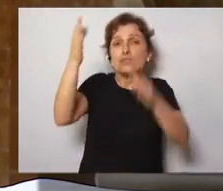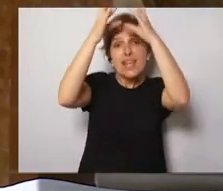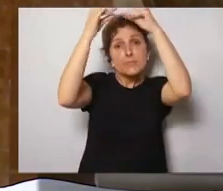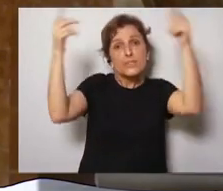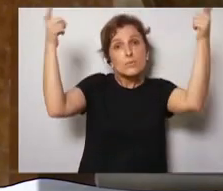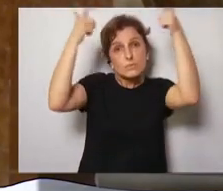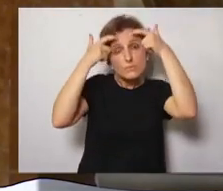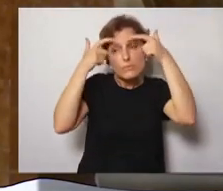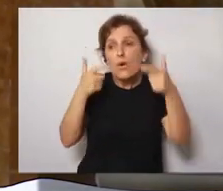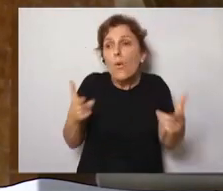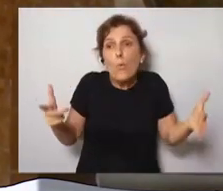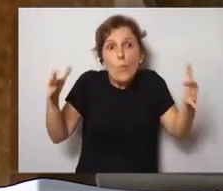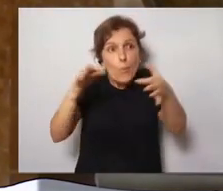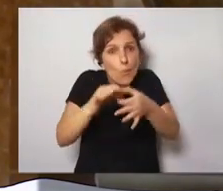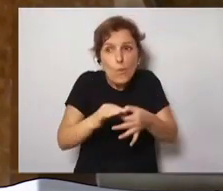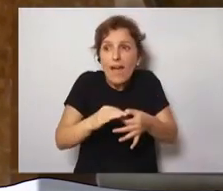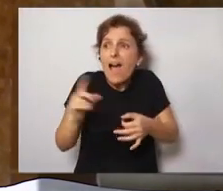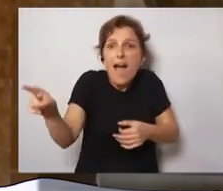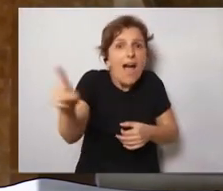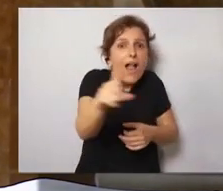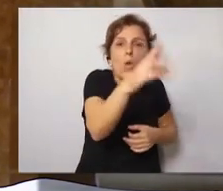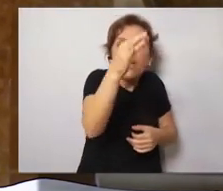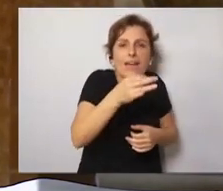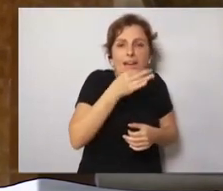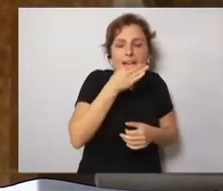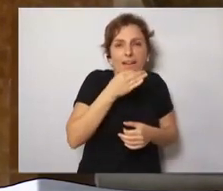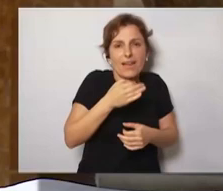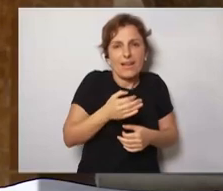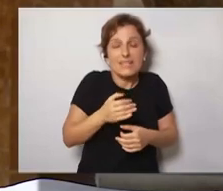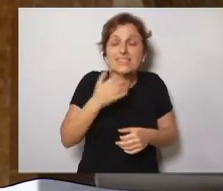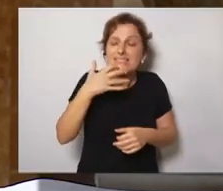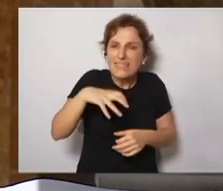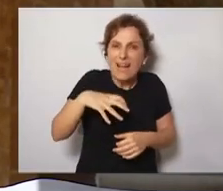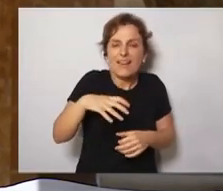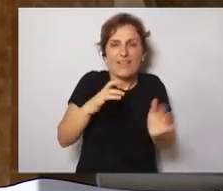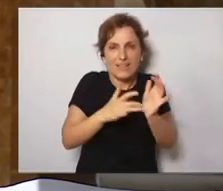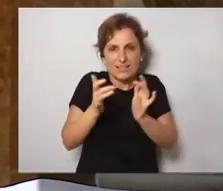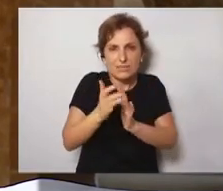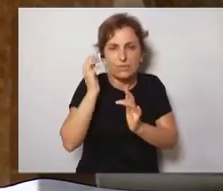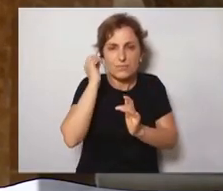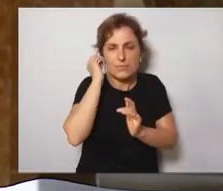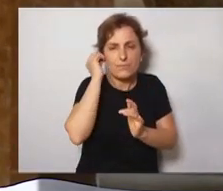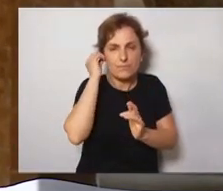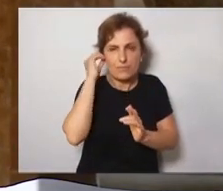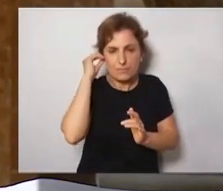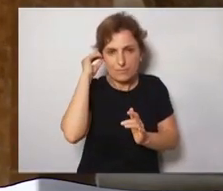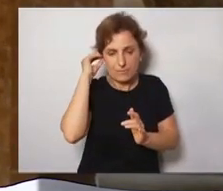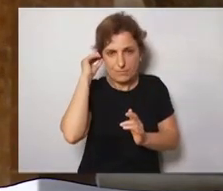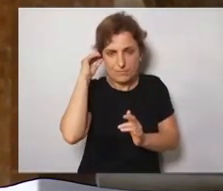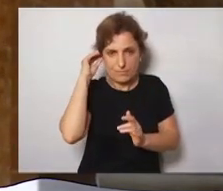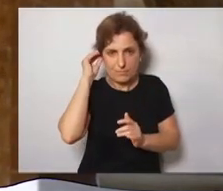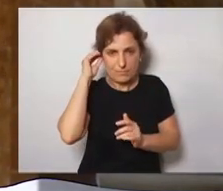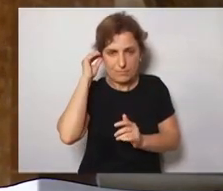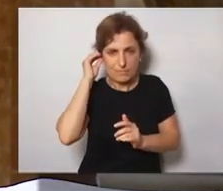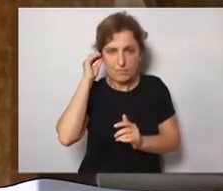unidad a cuantos participamos del cuerpo y de la sangre de cristo acuérdate señor de tu iglesia extendida por toda la